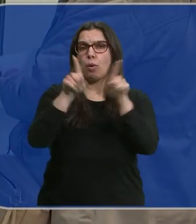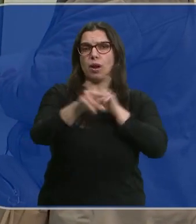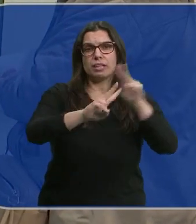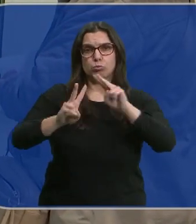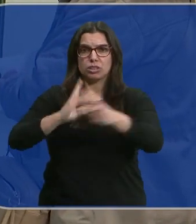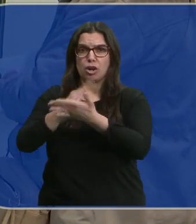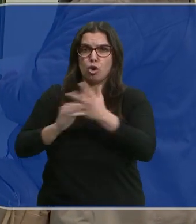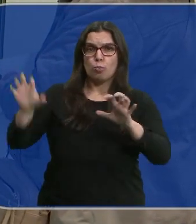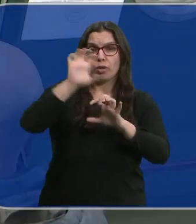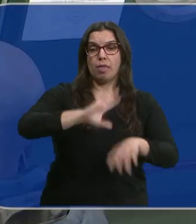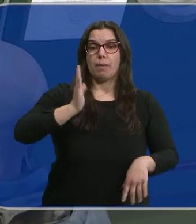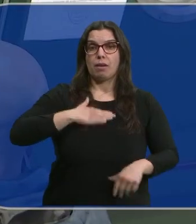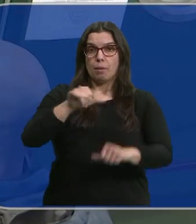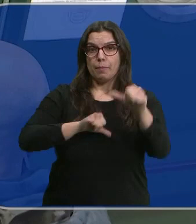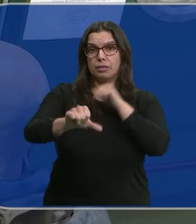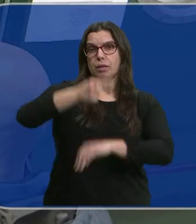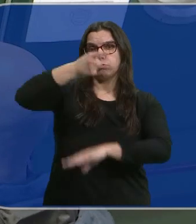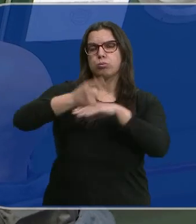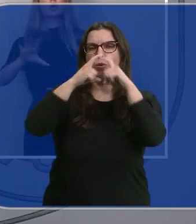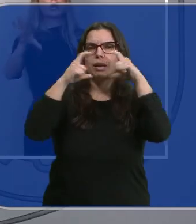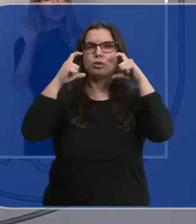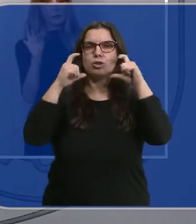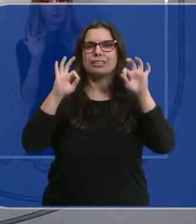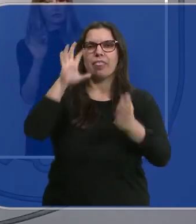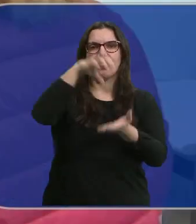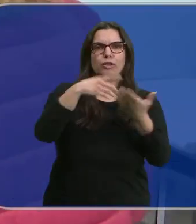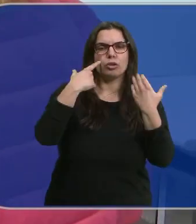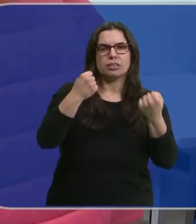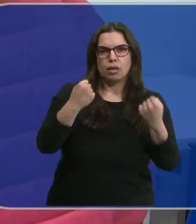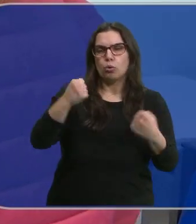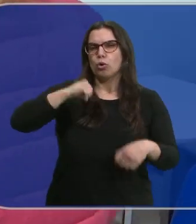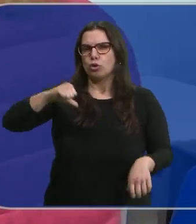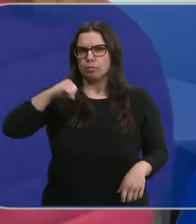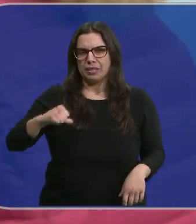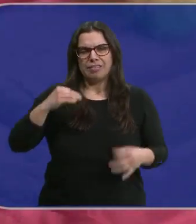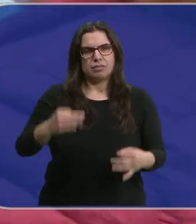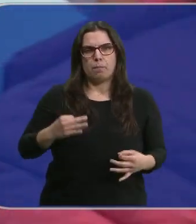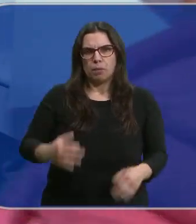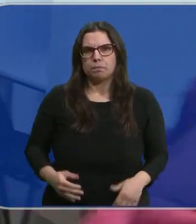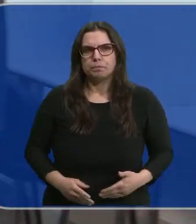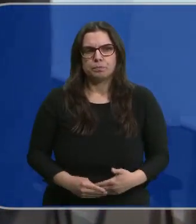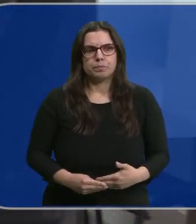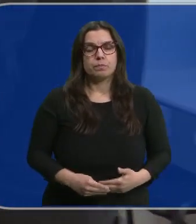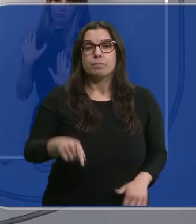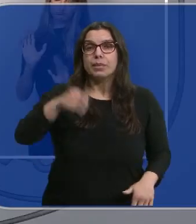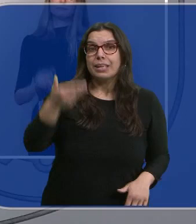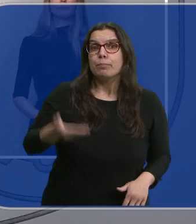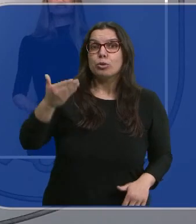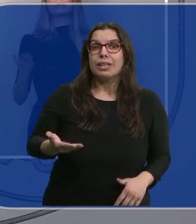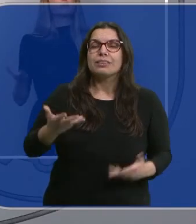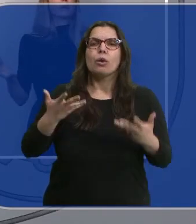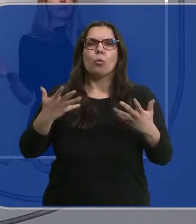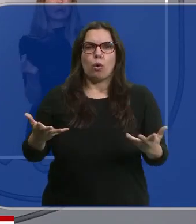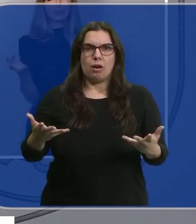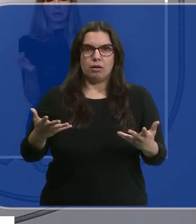las comunidades autónomas, mañana la mascarilla pasará a ser obligatoria en todos los centros sanitarios. Aquí lo importante es